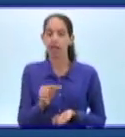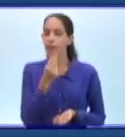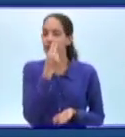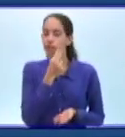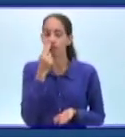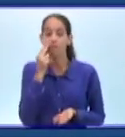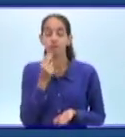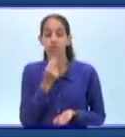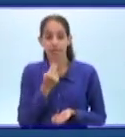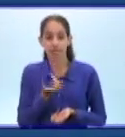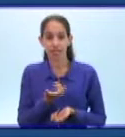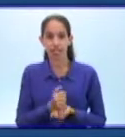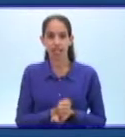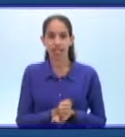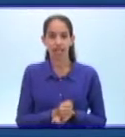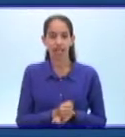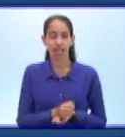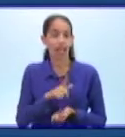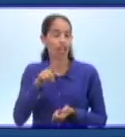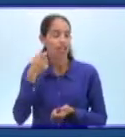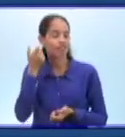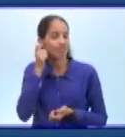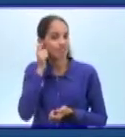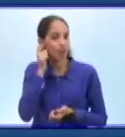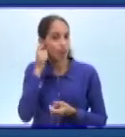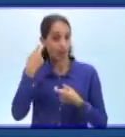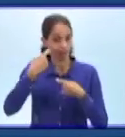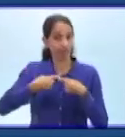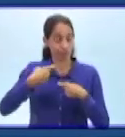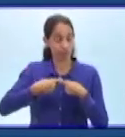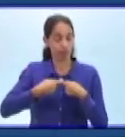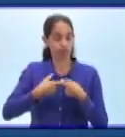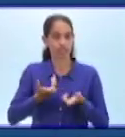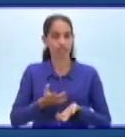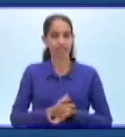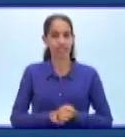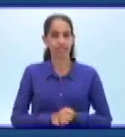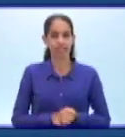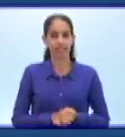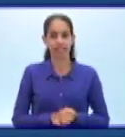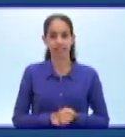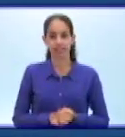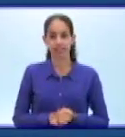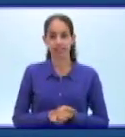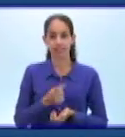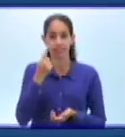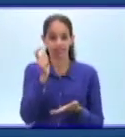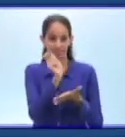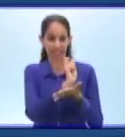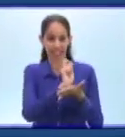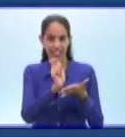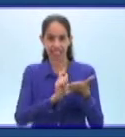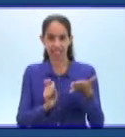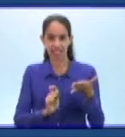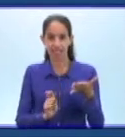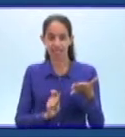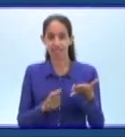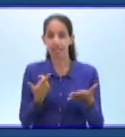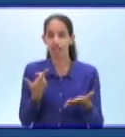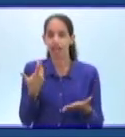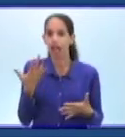Martí, y la actora viviente, Carmen Zayas Bazán, en sus textos